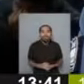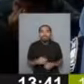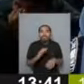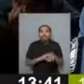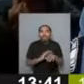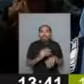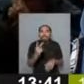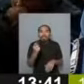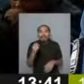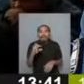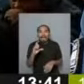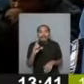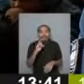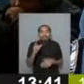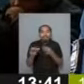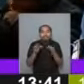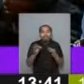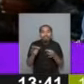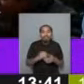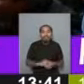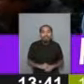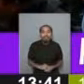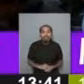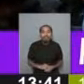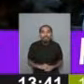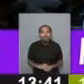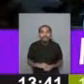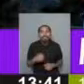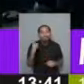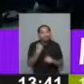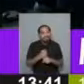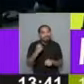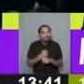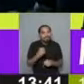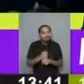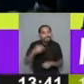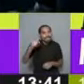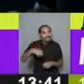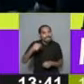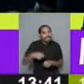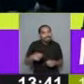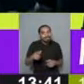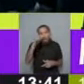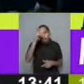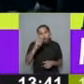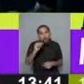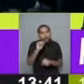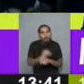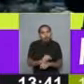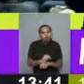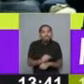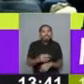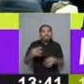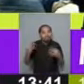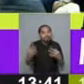La tarea dentro de la institución es ardua, es constante, muy sacrificada. Por eso el reconocimiento para esta